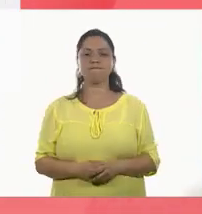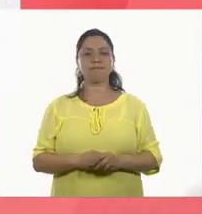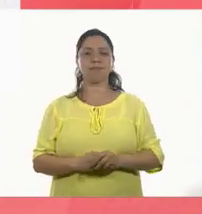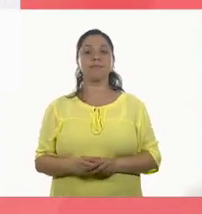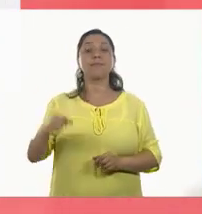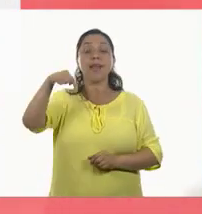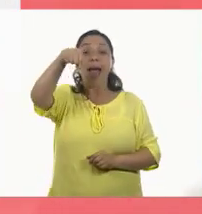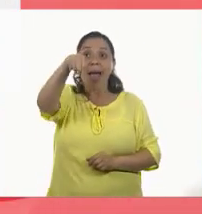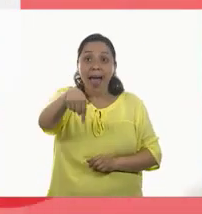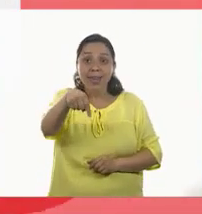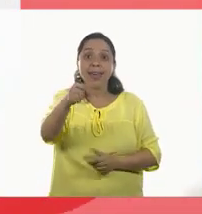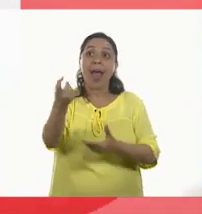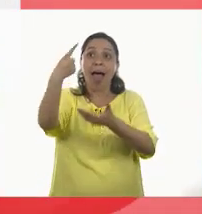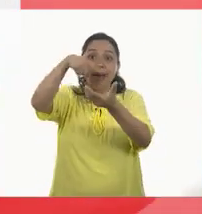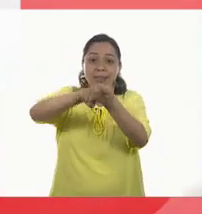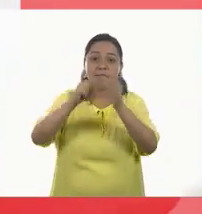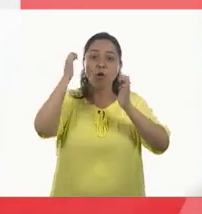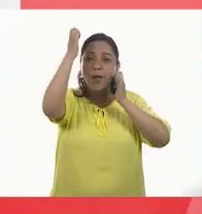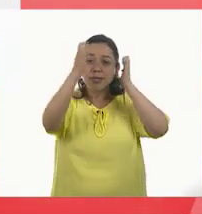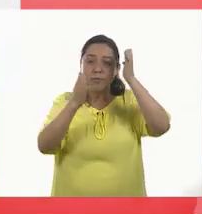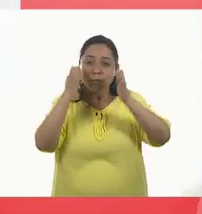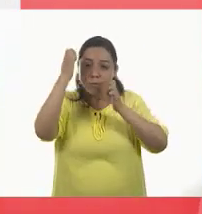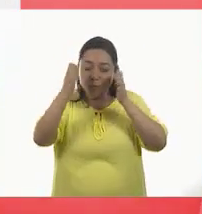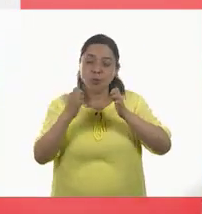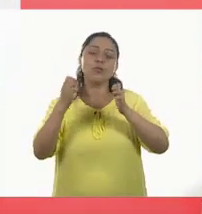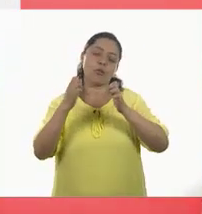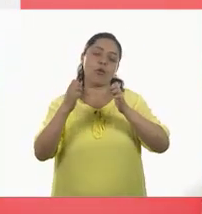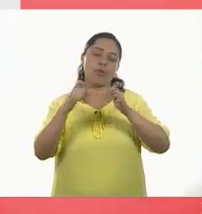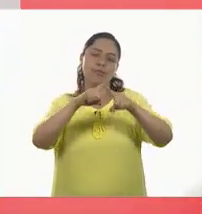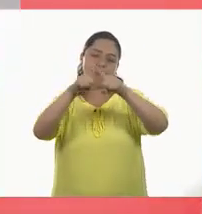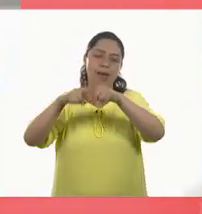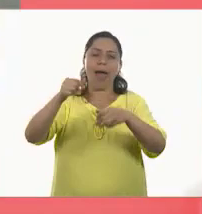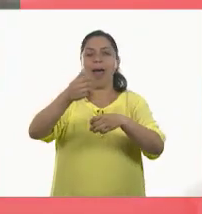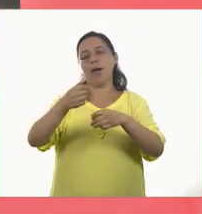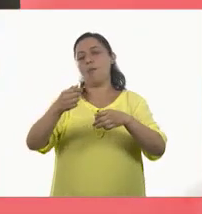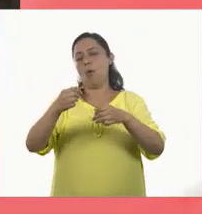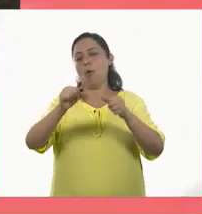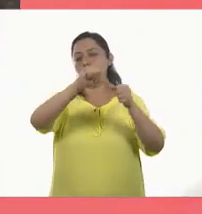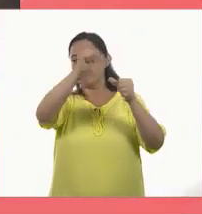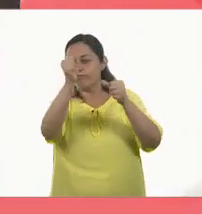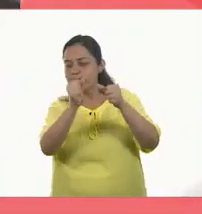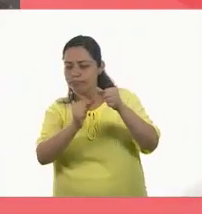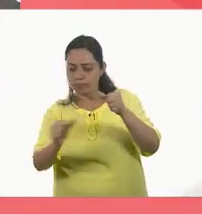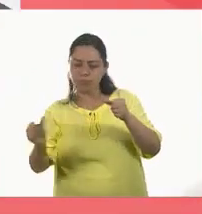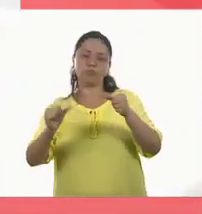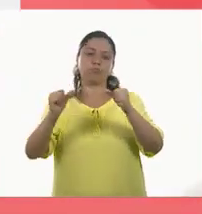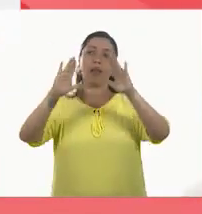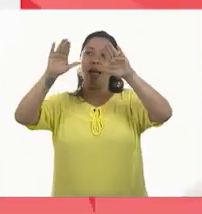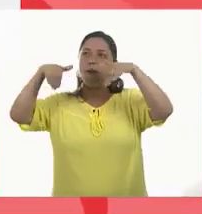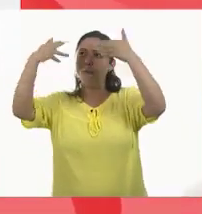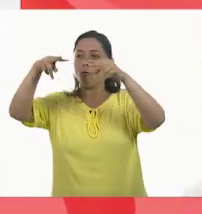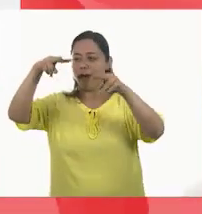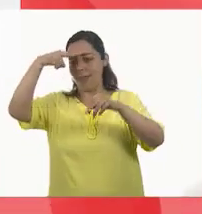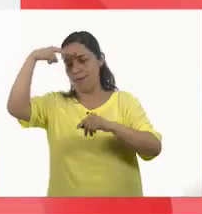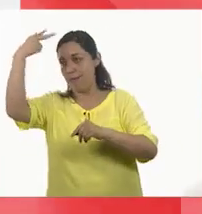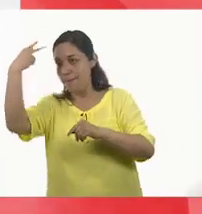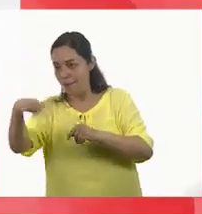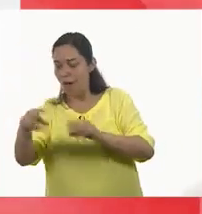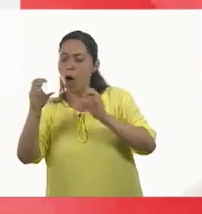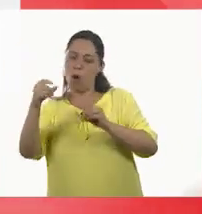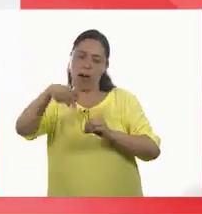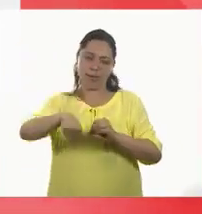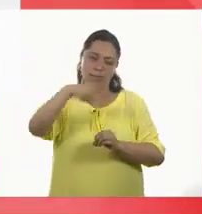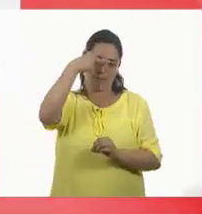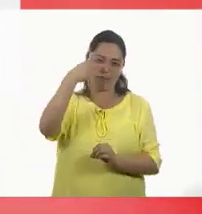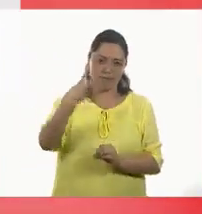se realizan exposiciones de artistas nacionales e internacionales. Y si quieren ver las estrellas desde cualquier lugar del